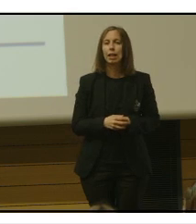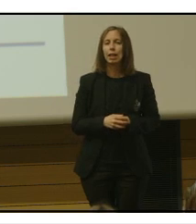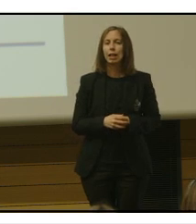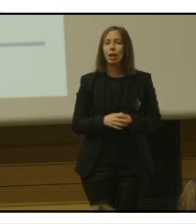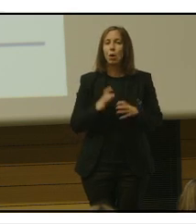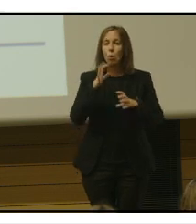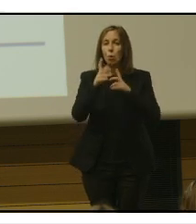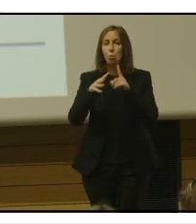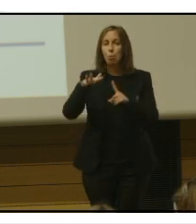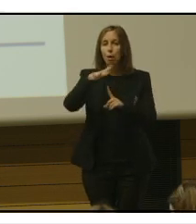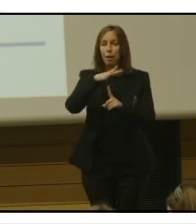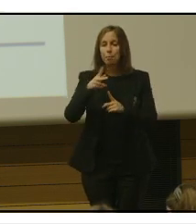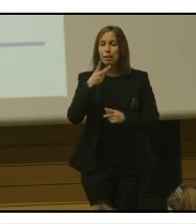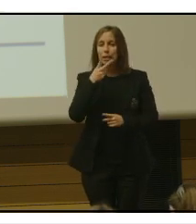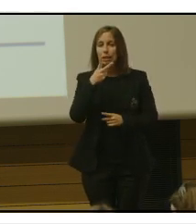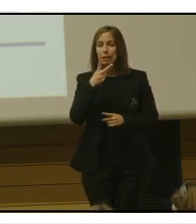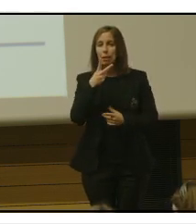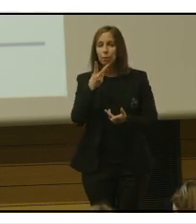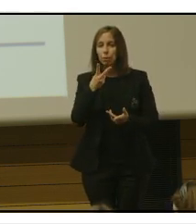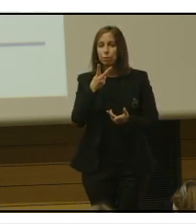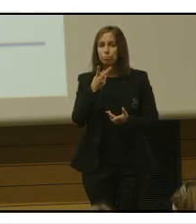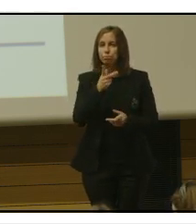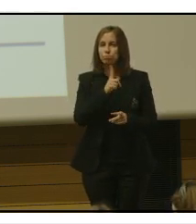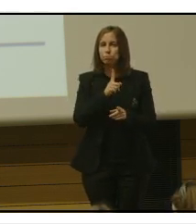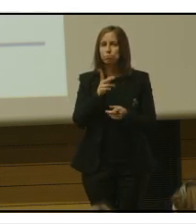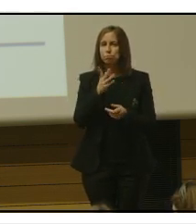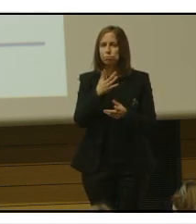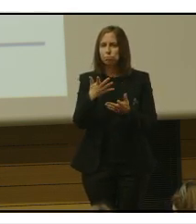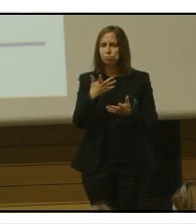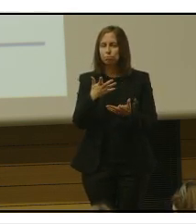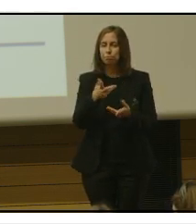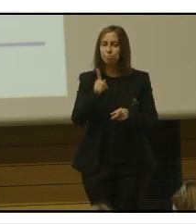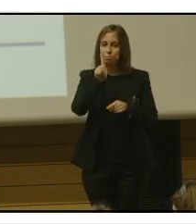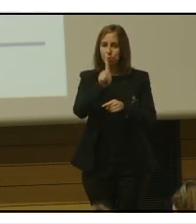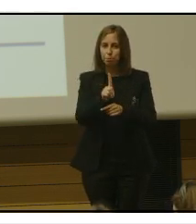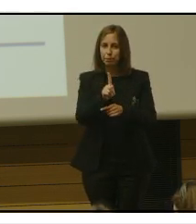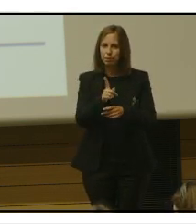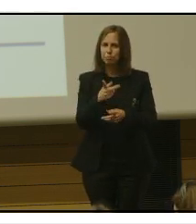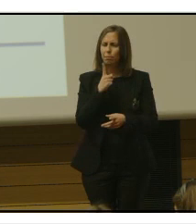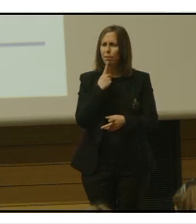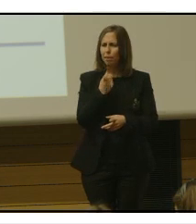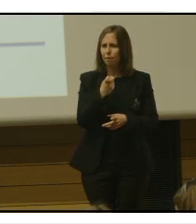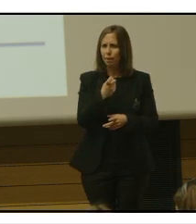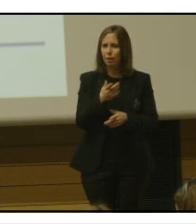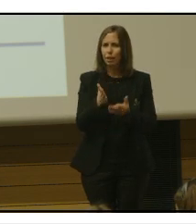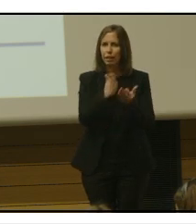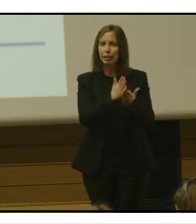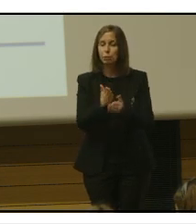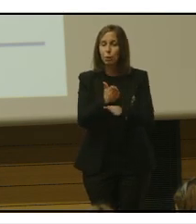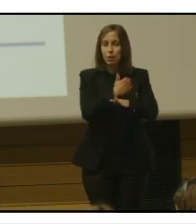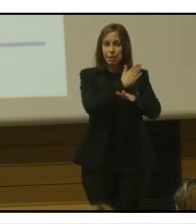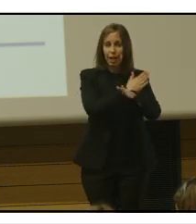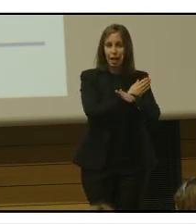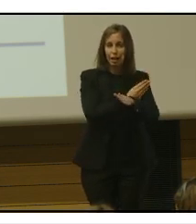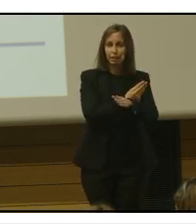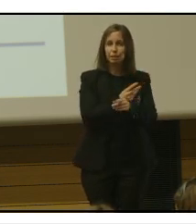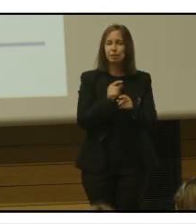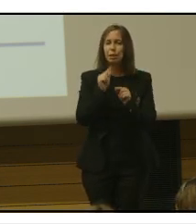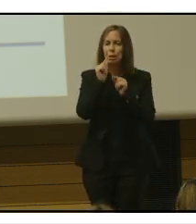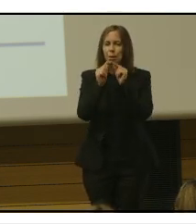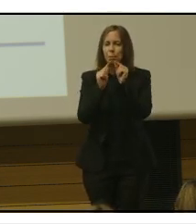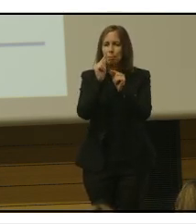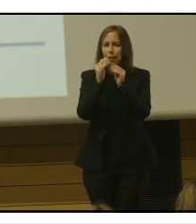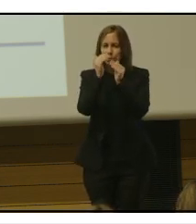a humo ambiental de tabaco? Valorar la prevalencia de exposición es muy complejo. En los estudios que os presentaban antes de cómo habían disminuido las partículas, cómo